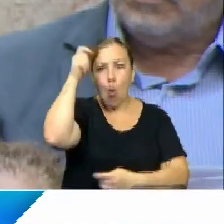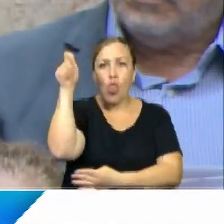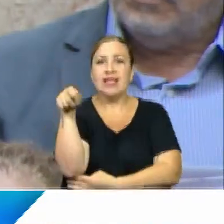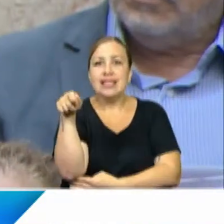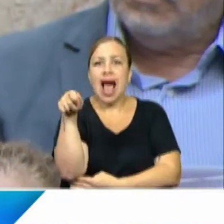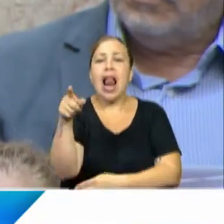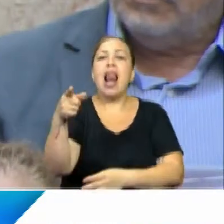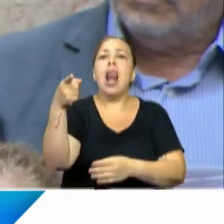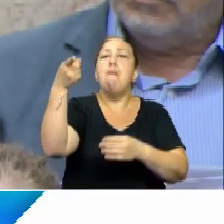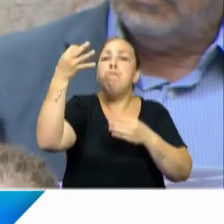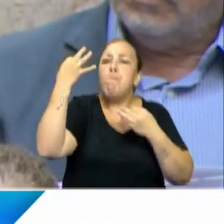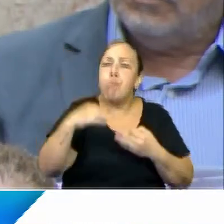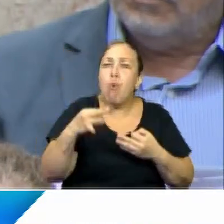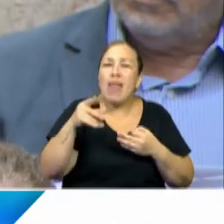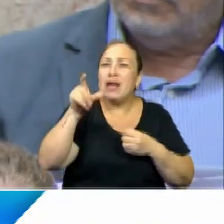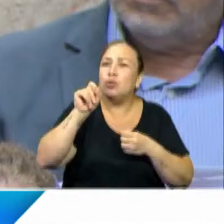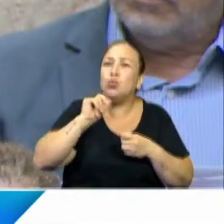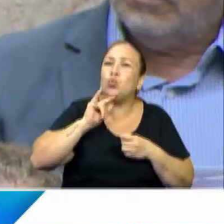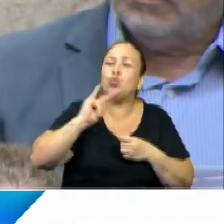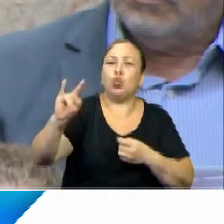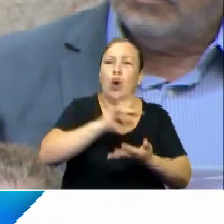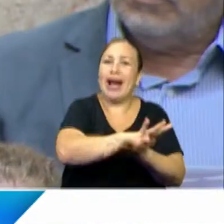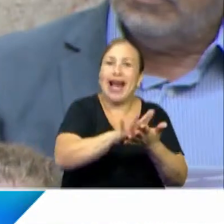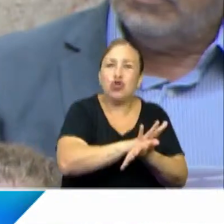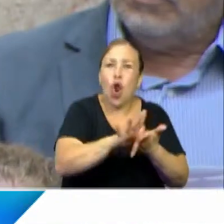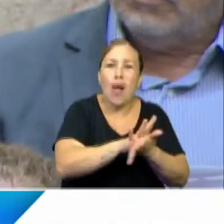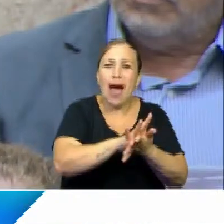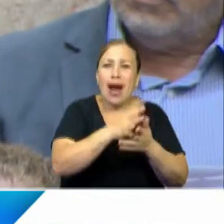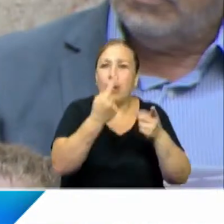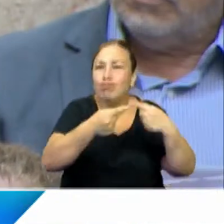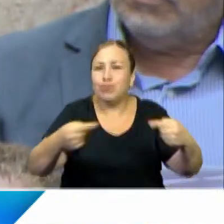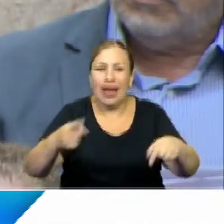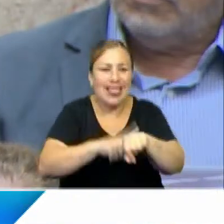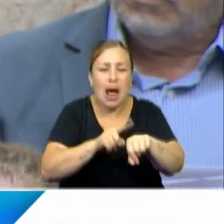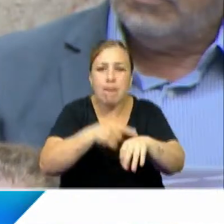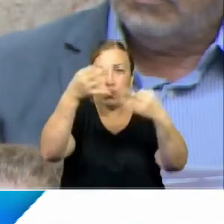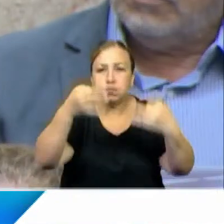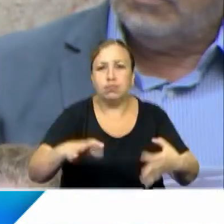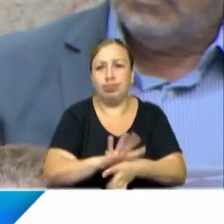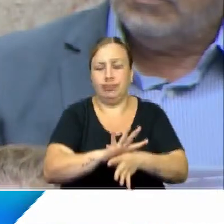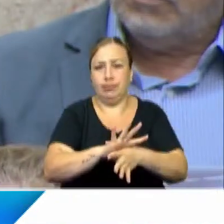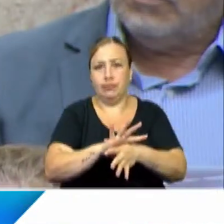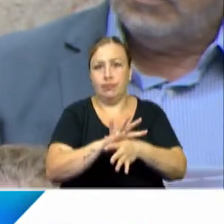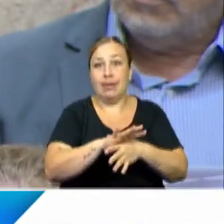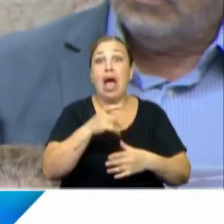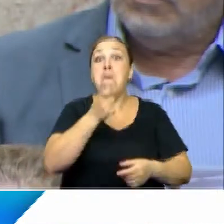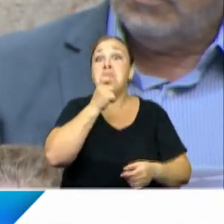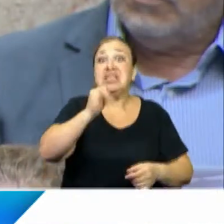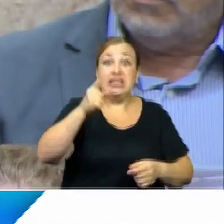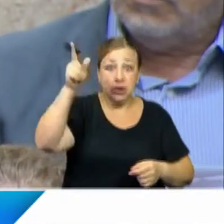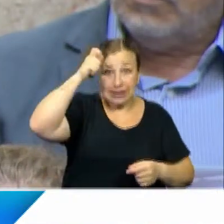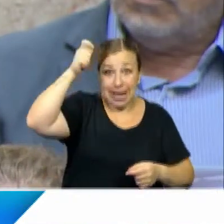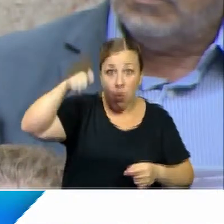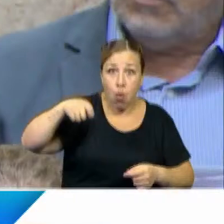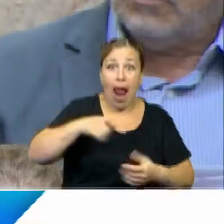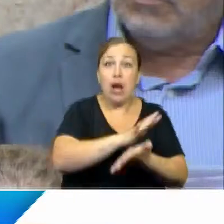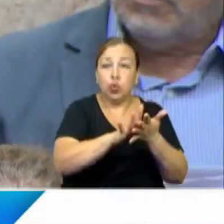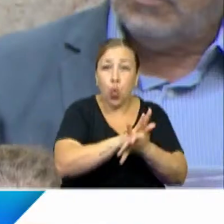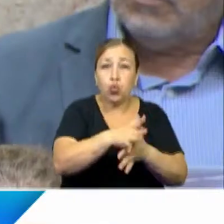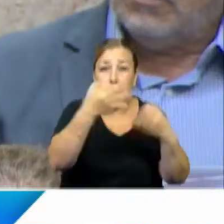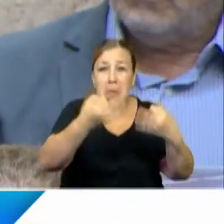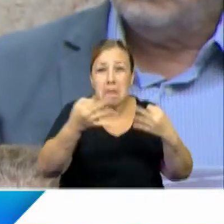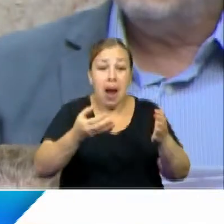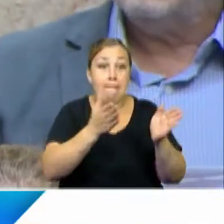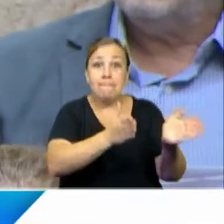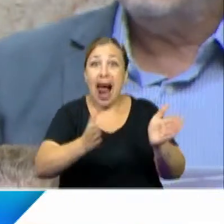en condiciones de resolver los casos en tiempo oportuno. Si los tribunales resolvieran los casos como tiene que ser, en los